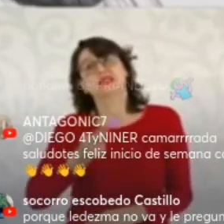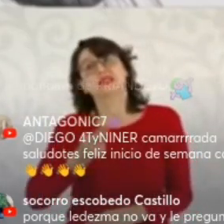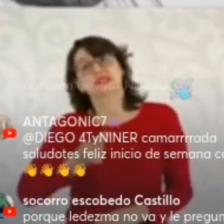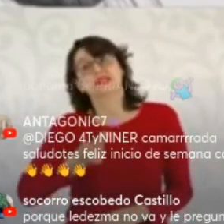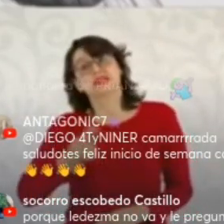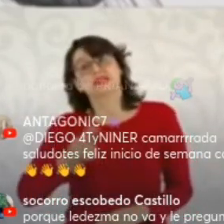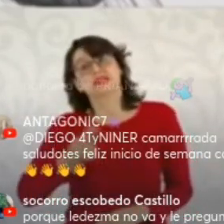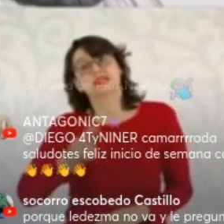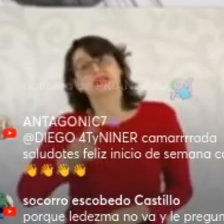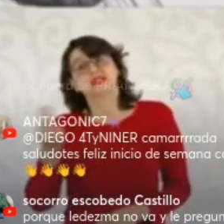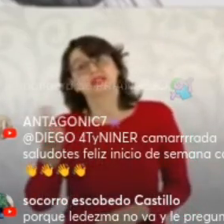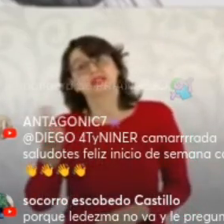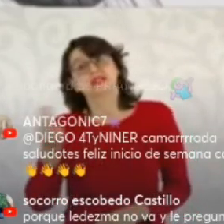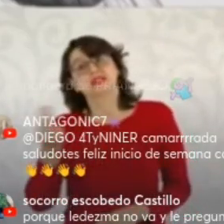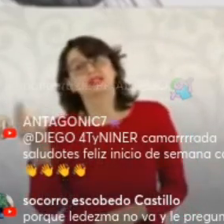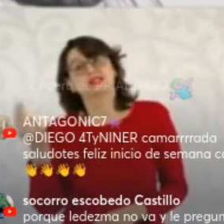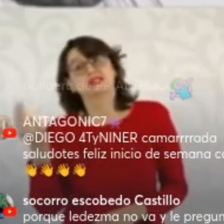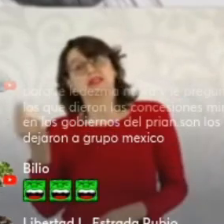ejemplo,